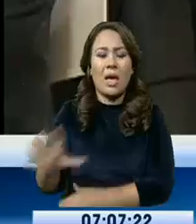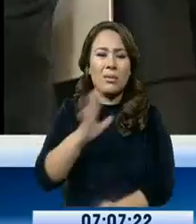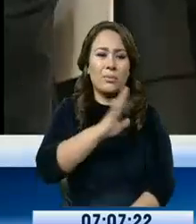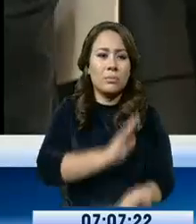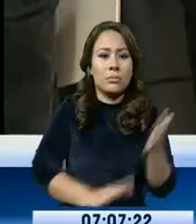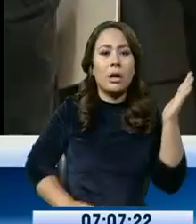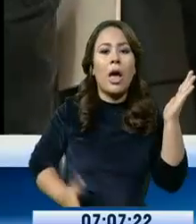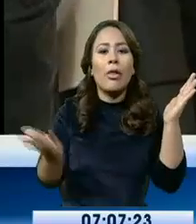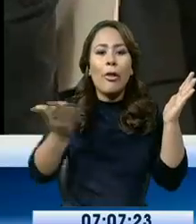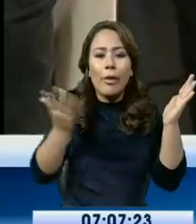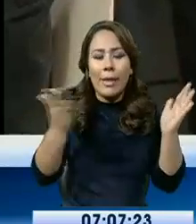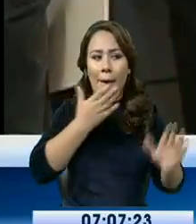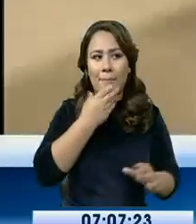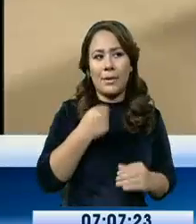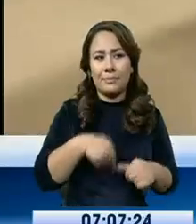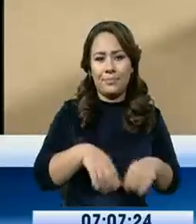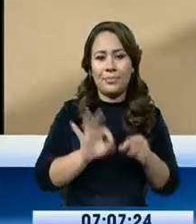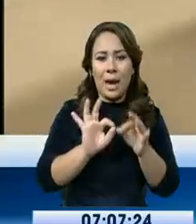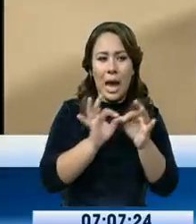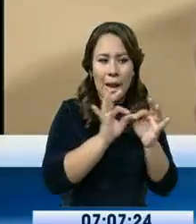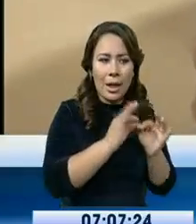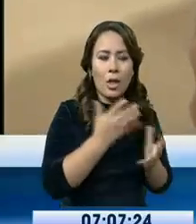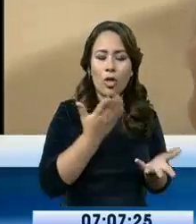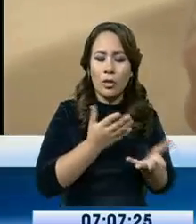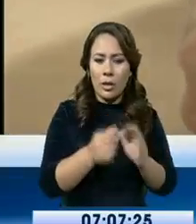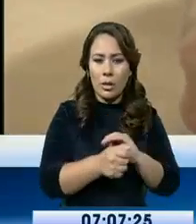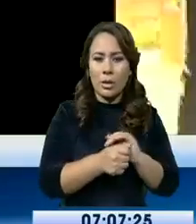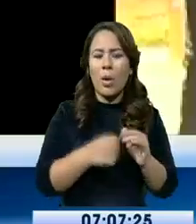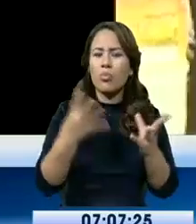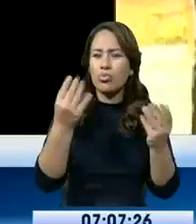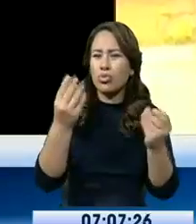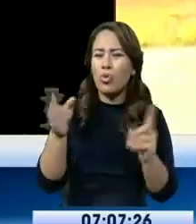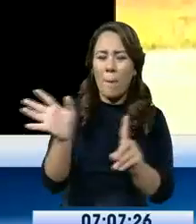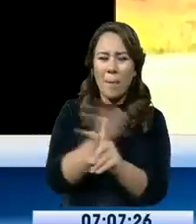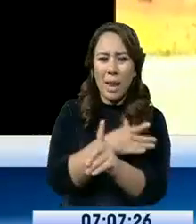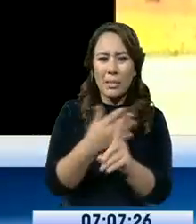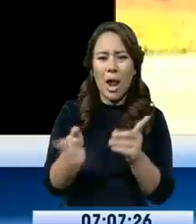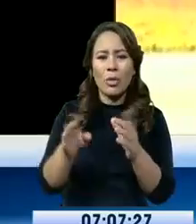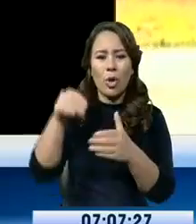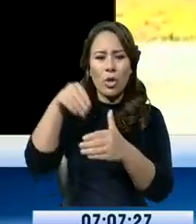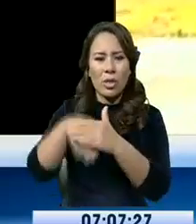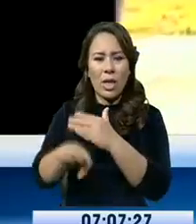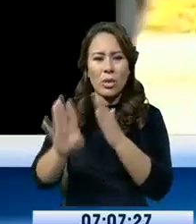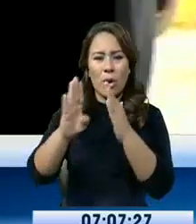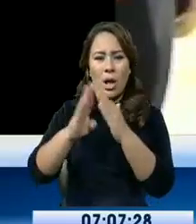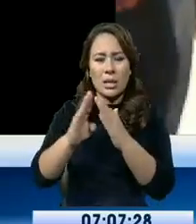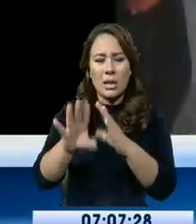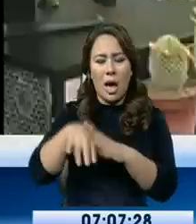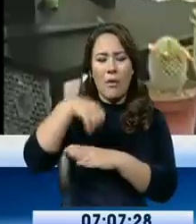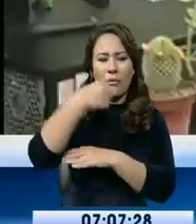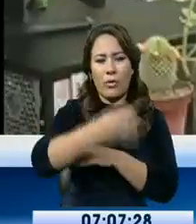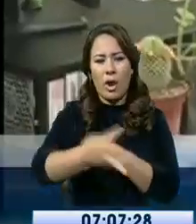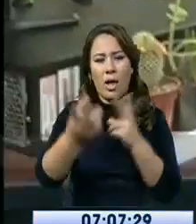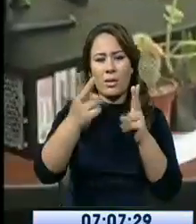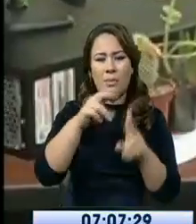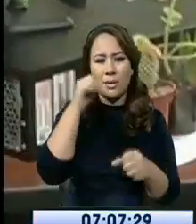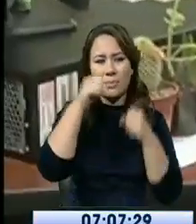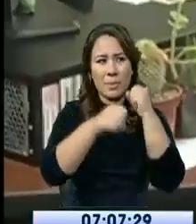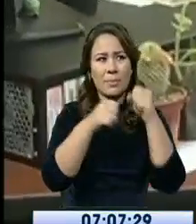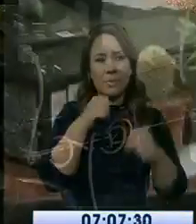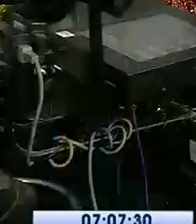una oprobiosa escalada de agresiones dentro y fuera de casa, informó Jorge